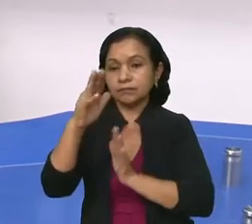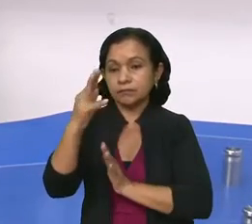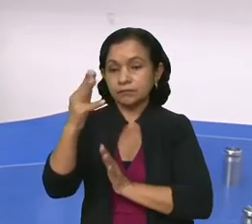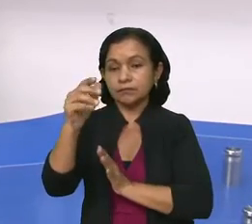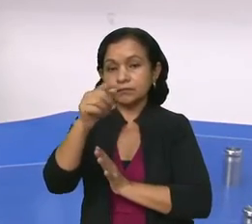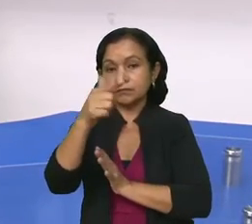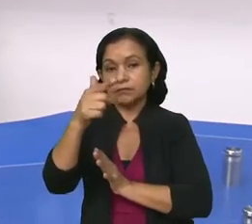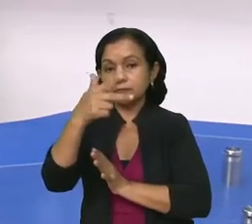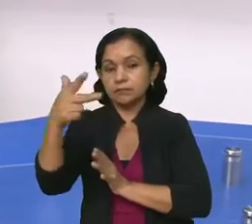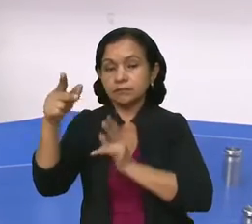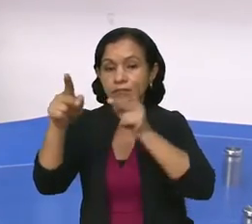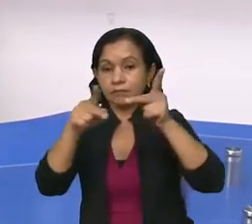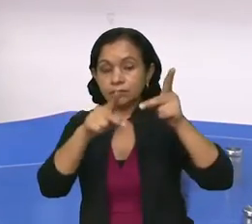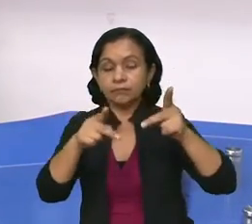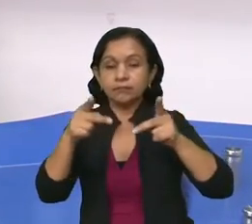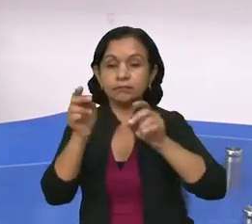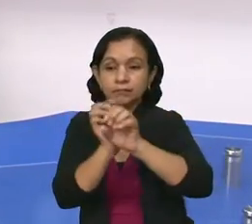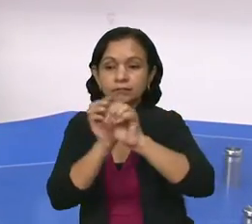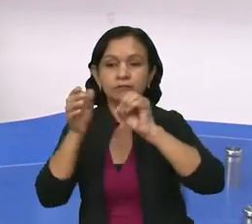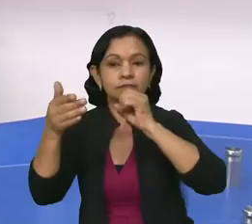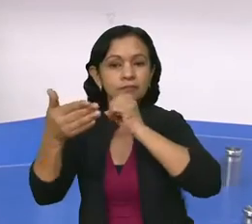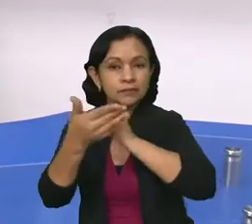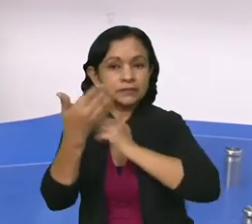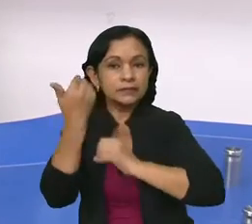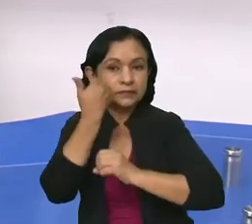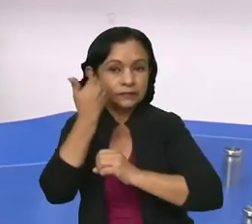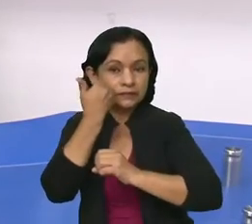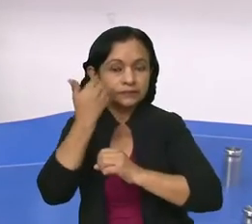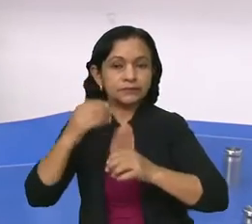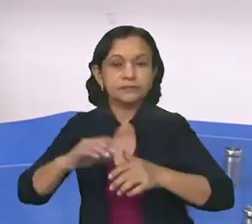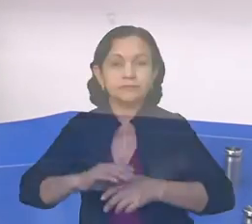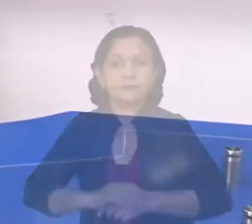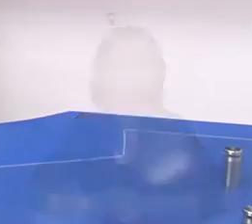3.978 nicaragüenses afectados por COVID-19.